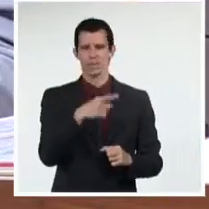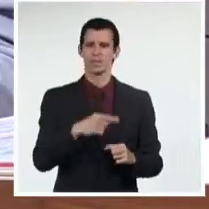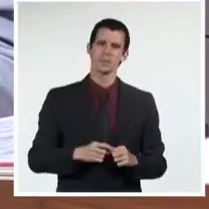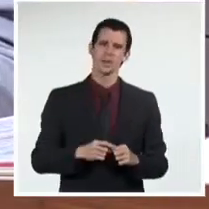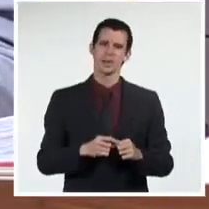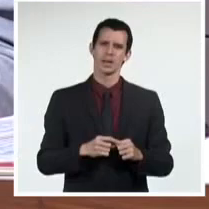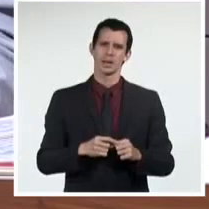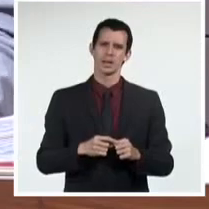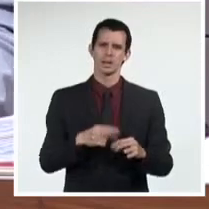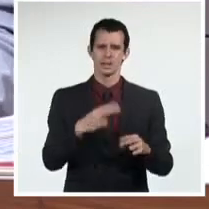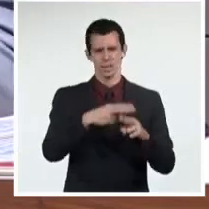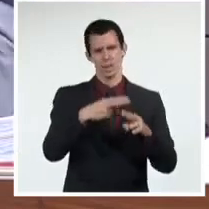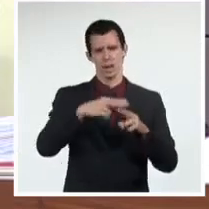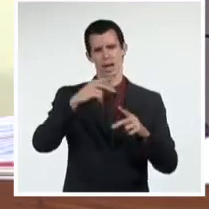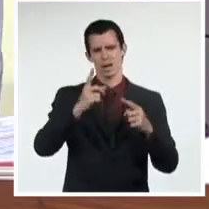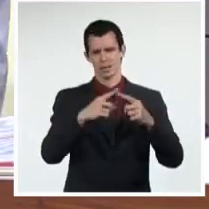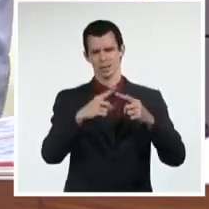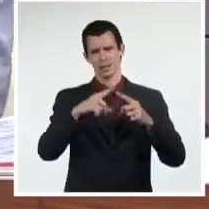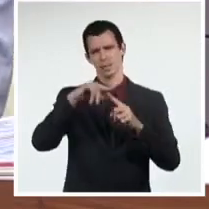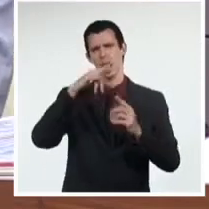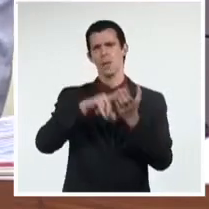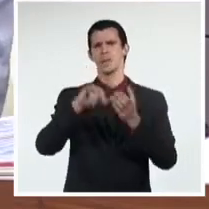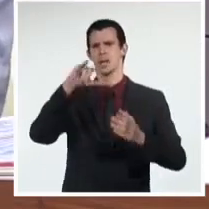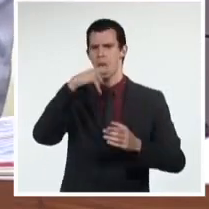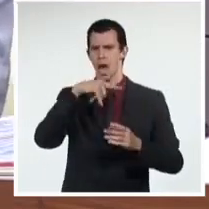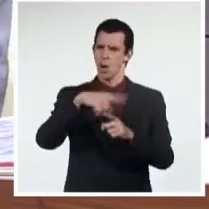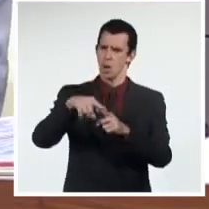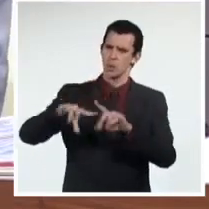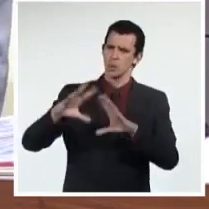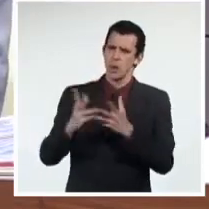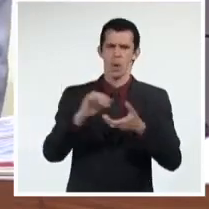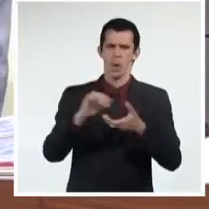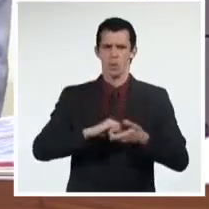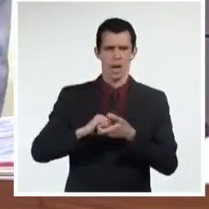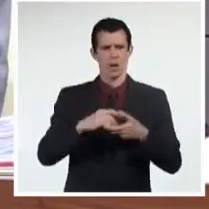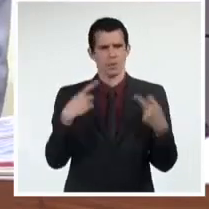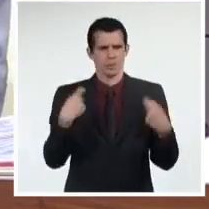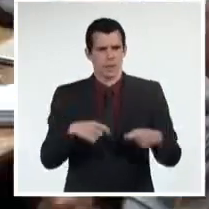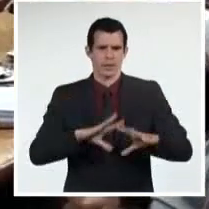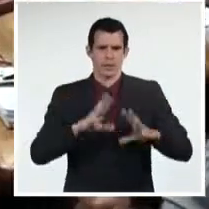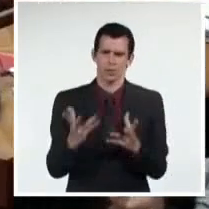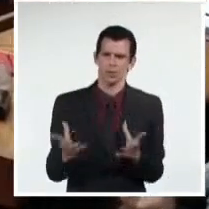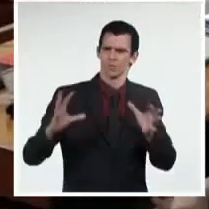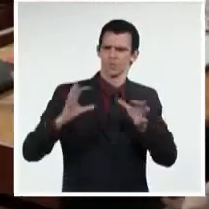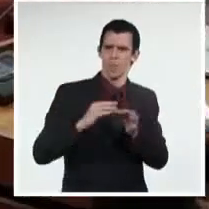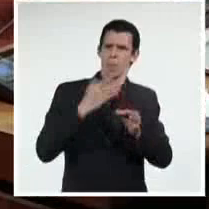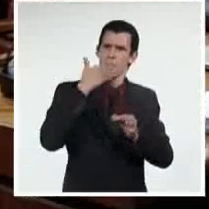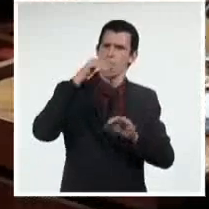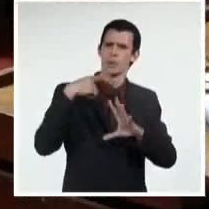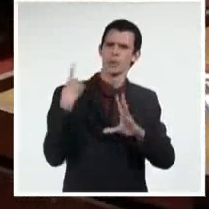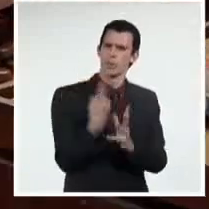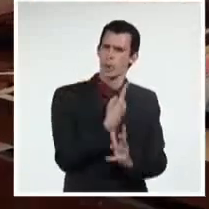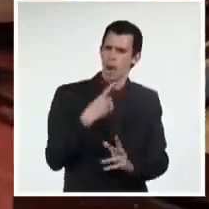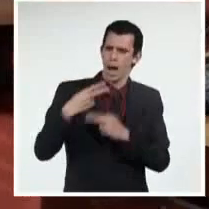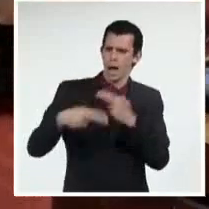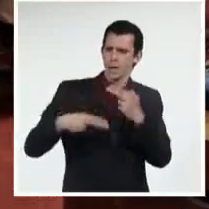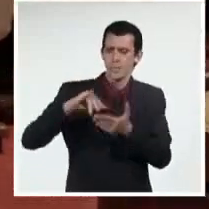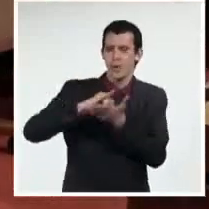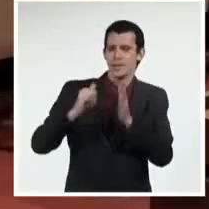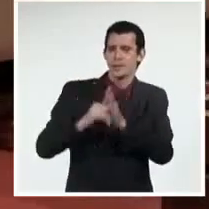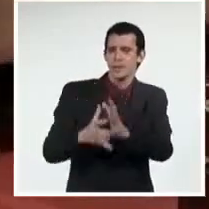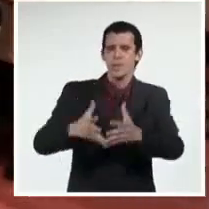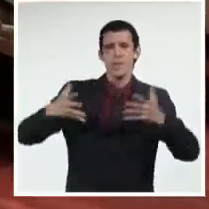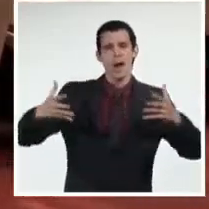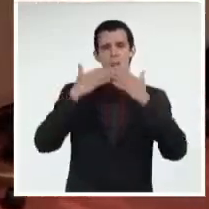compañeros, tenemos que integrarlo con este programa, que es mucho más amplio. En este particular, el presidente de la